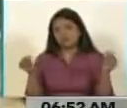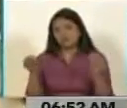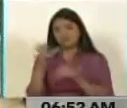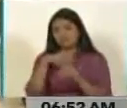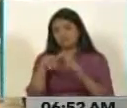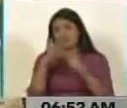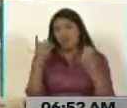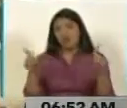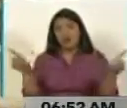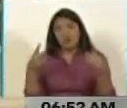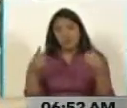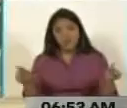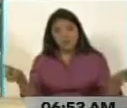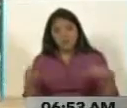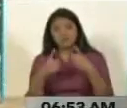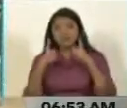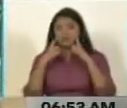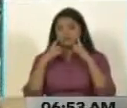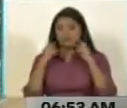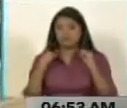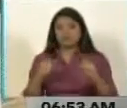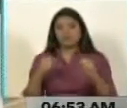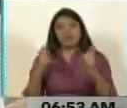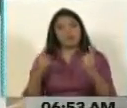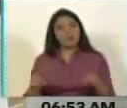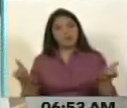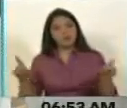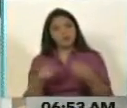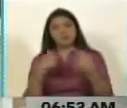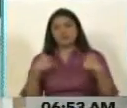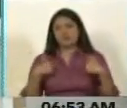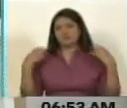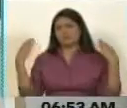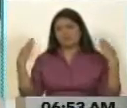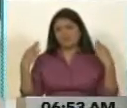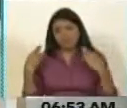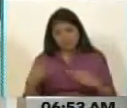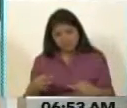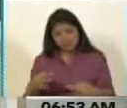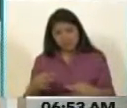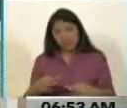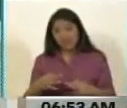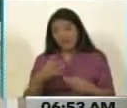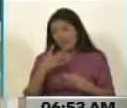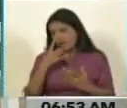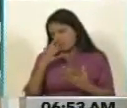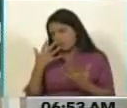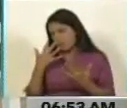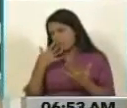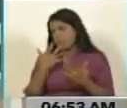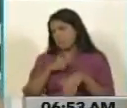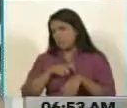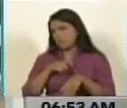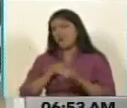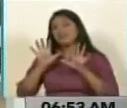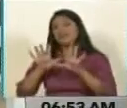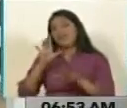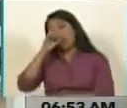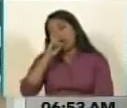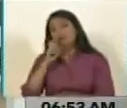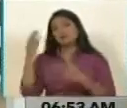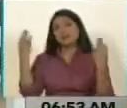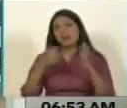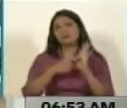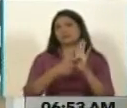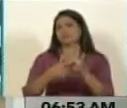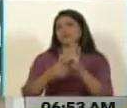de nuestra música, la profesionalización de nuestra música, yo estoy seguro que en 10 años nosotros estaríamos exportando